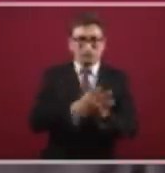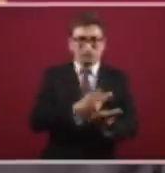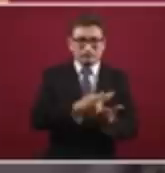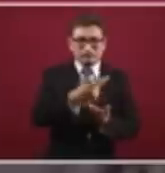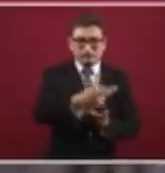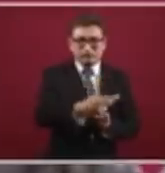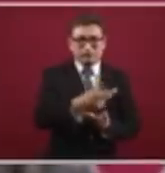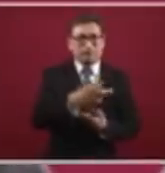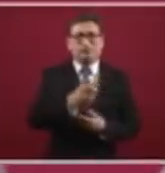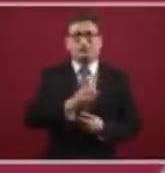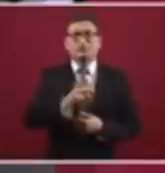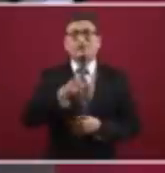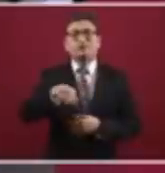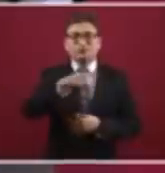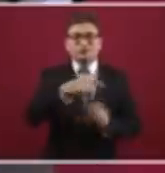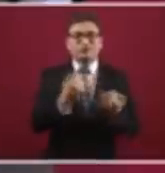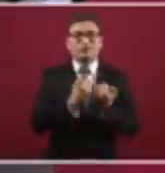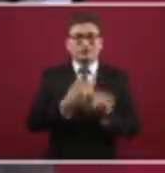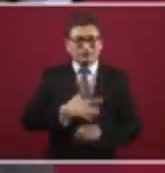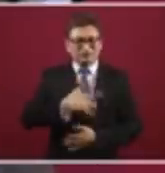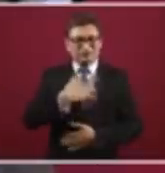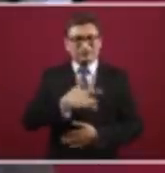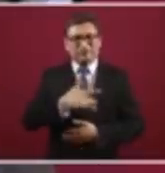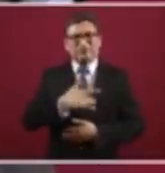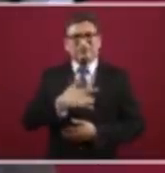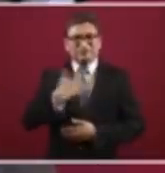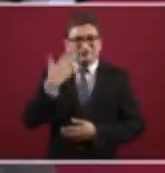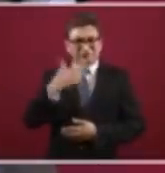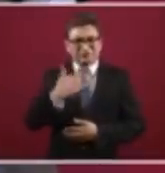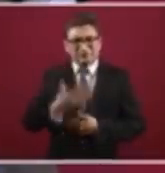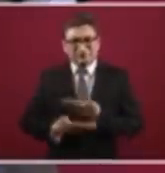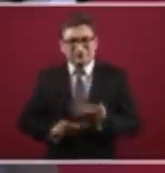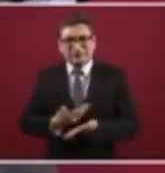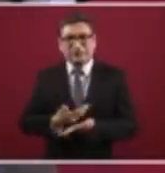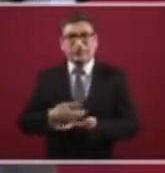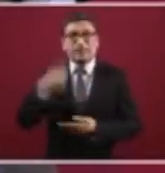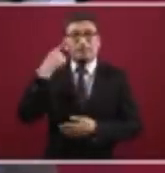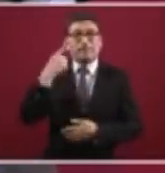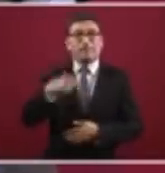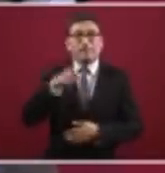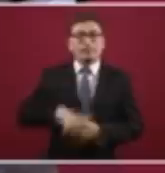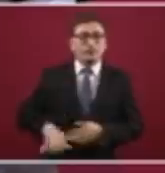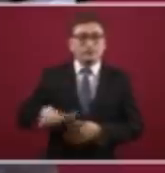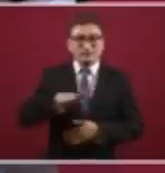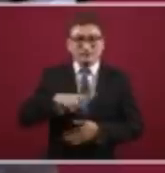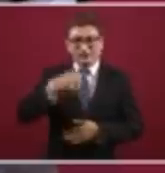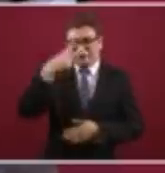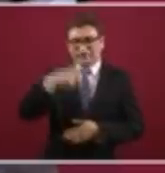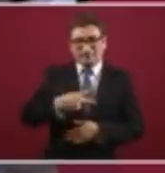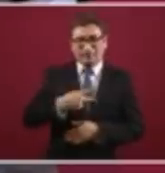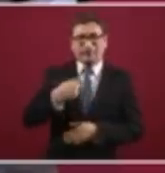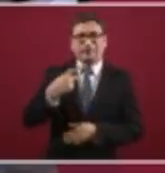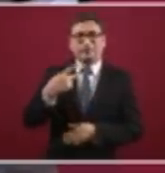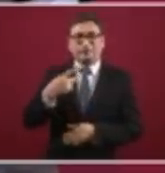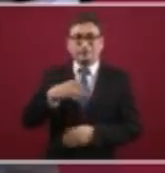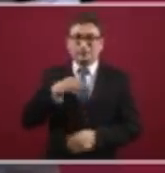servicio de primer orden al país a méxico